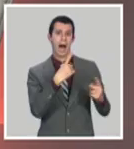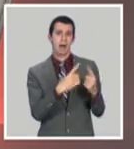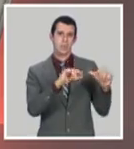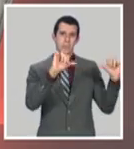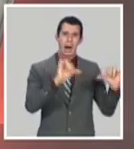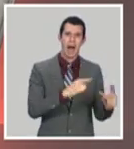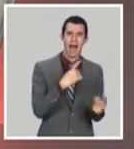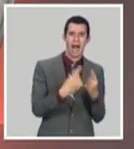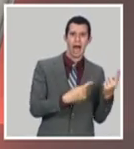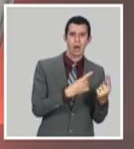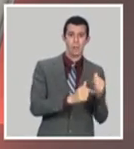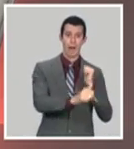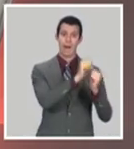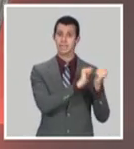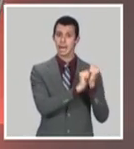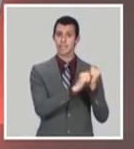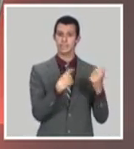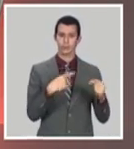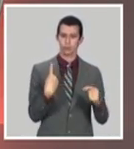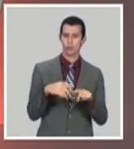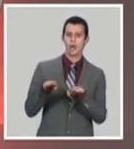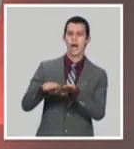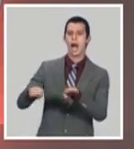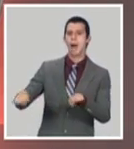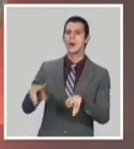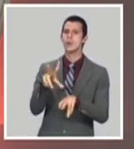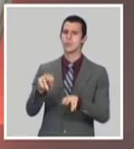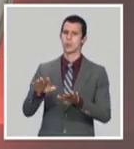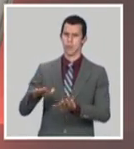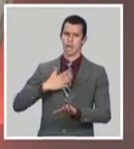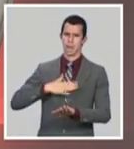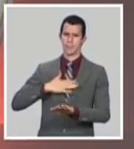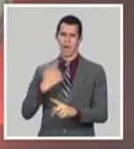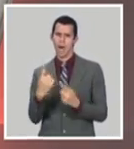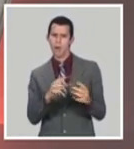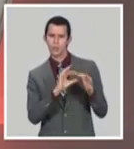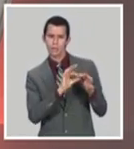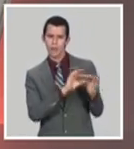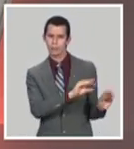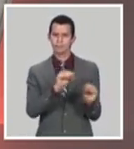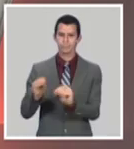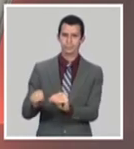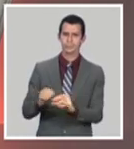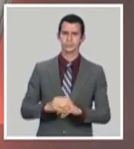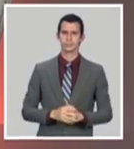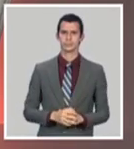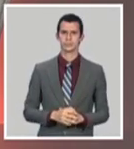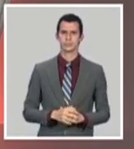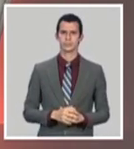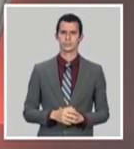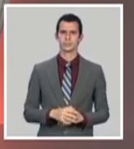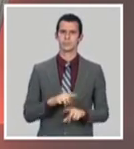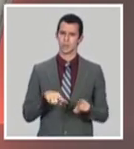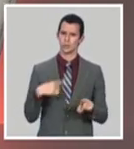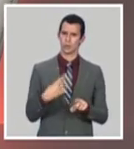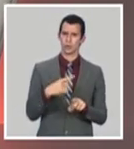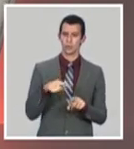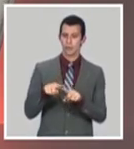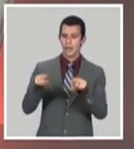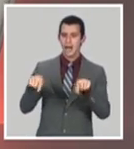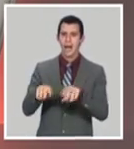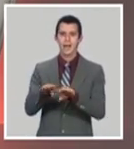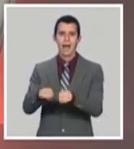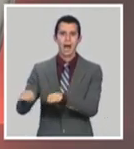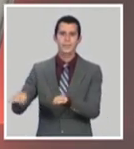están previstas en el plan, pero hemos tenido que abrir nuevas camas para poder solventar el número de casos, y hay una cobertura para seguir asimilando casos, pero lo que